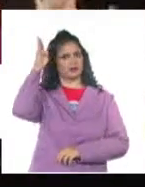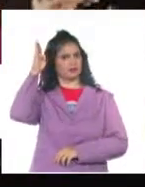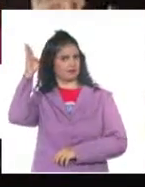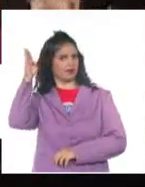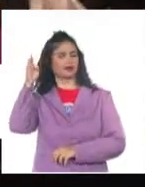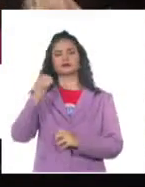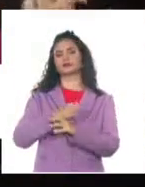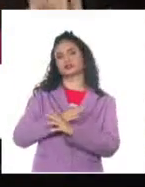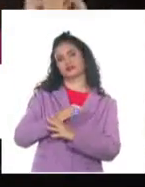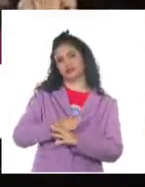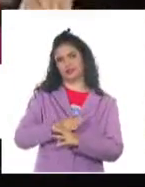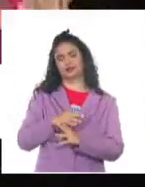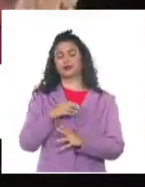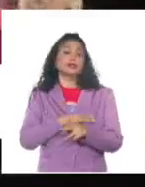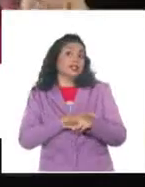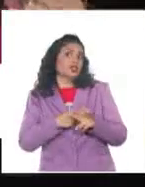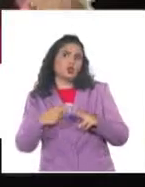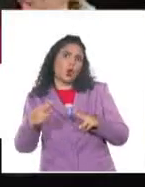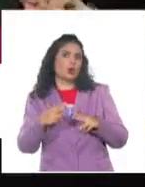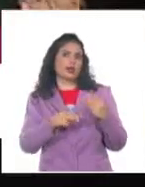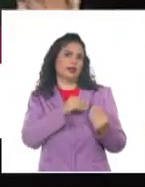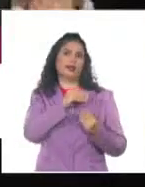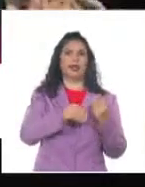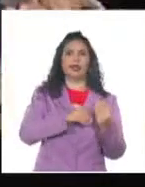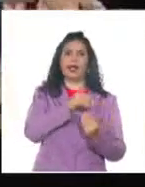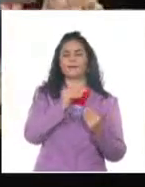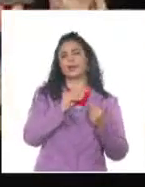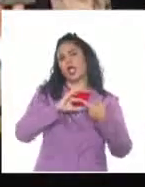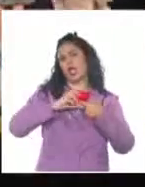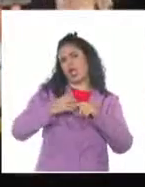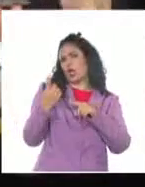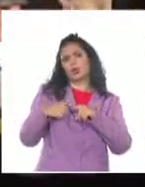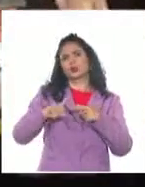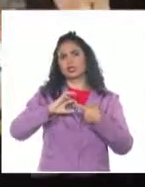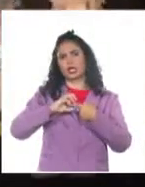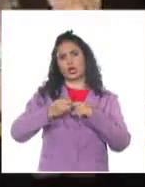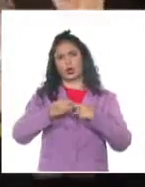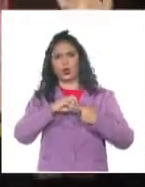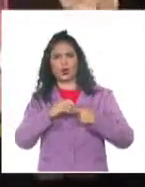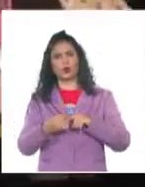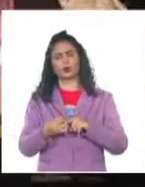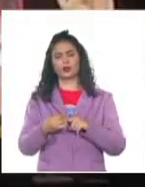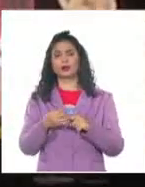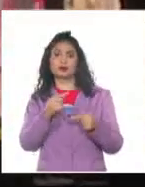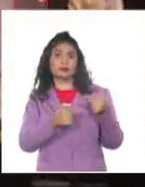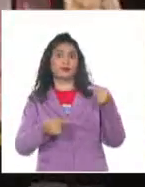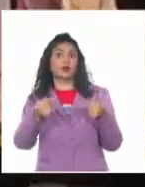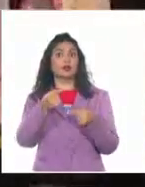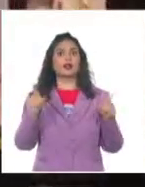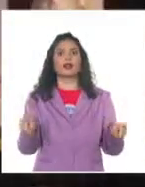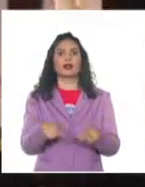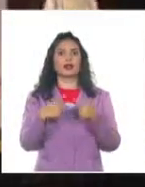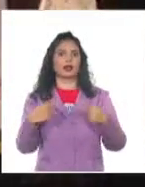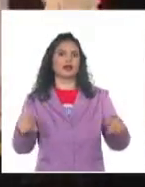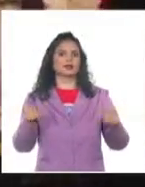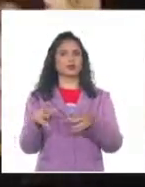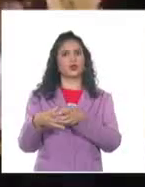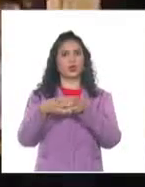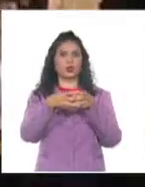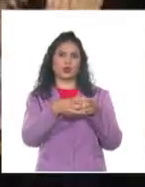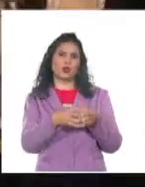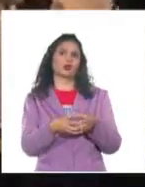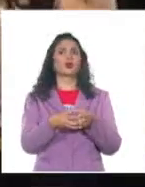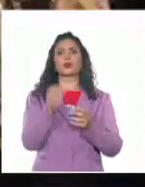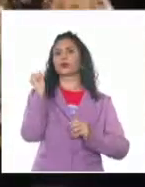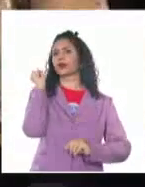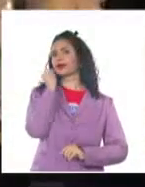Perrault, transformado por Cremata en una divertida trama en la que se insertan como elemento clave las canciones del famoso grupo británico.